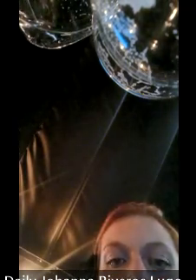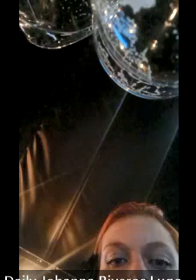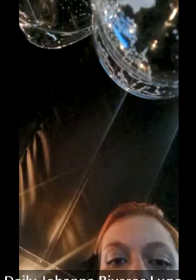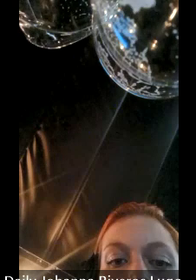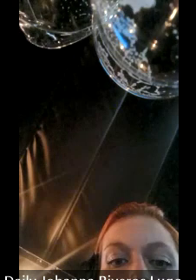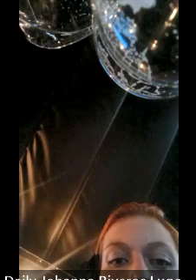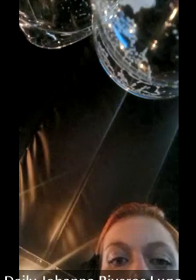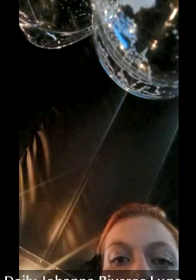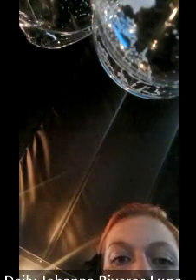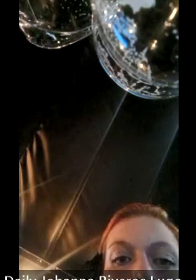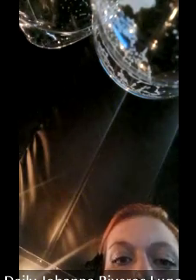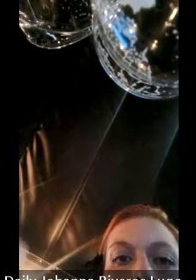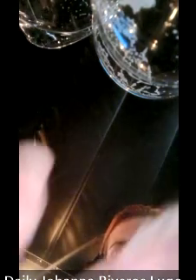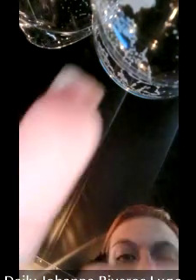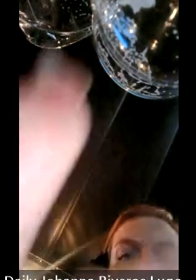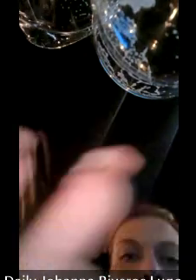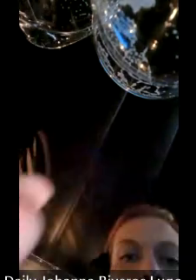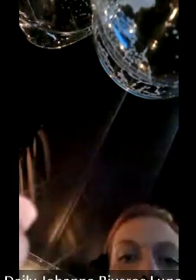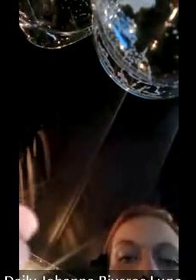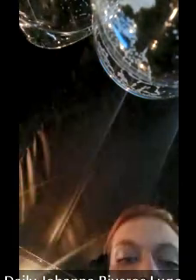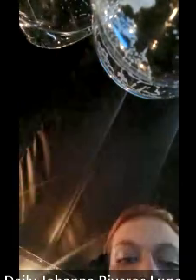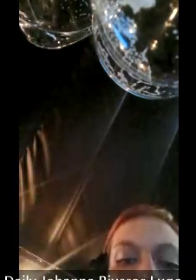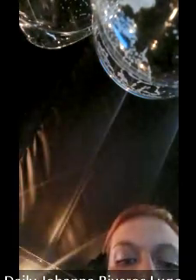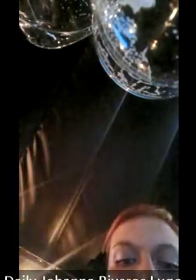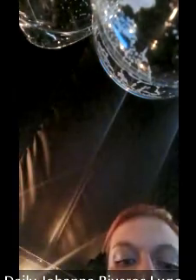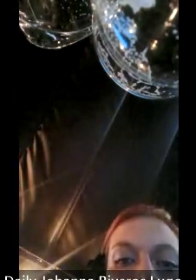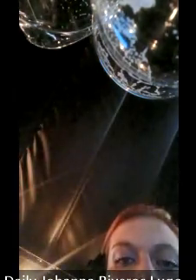hoy como primer punto tenemos presentación,